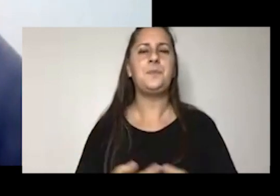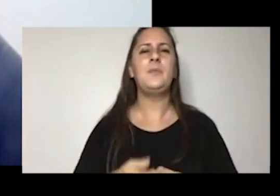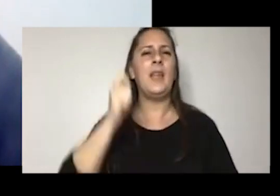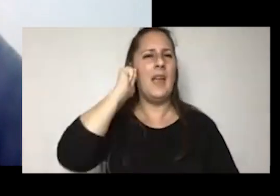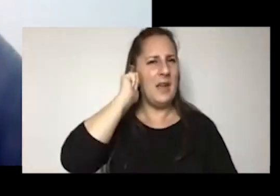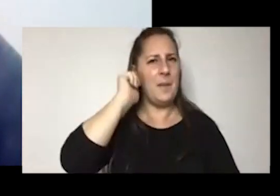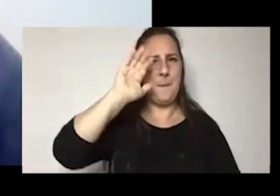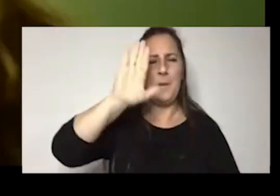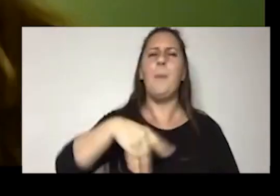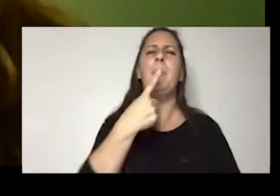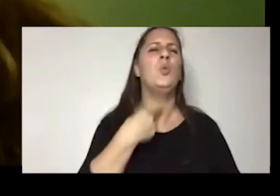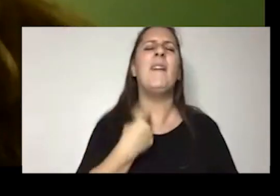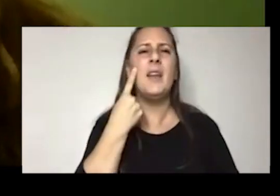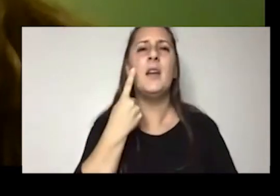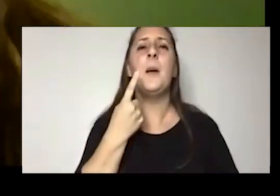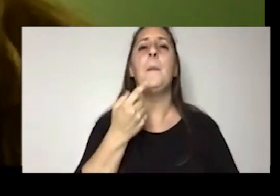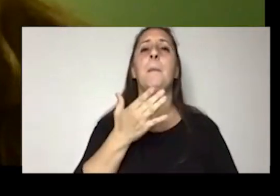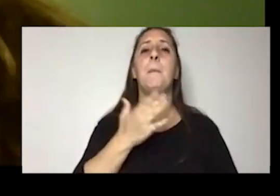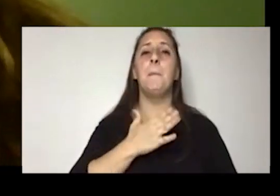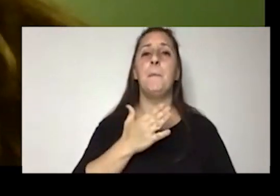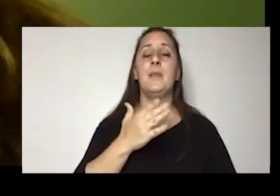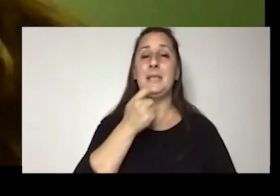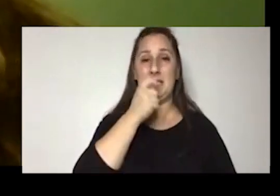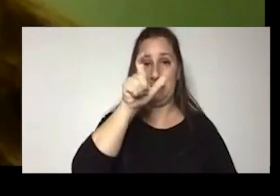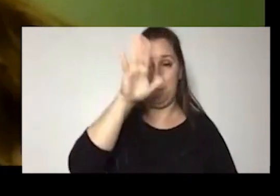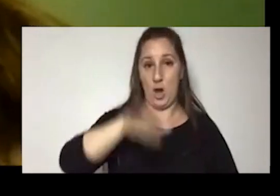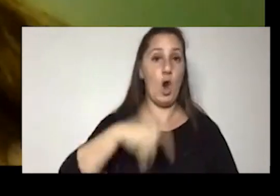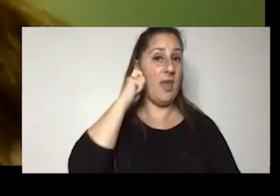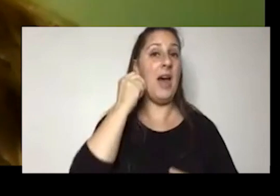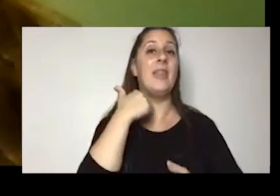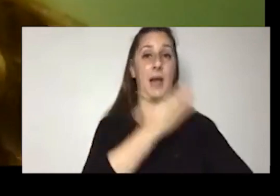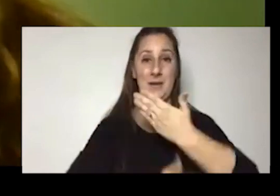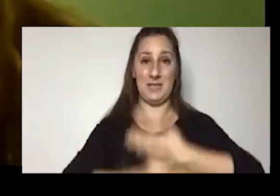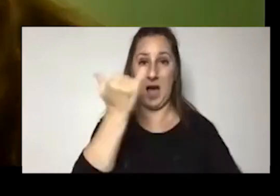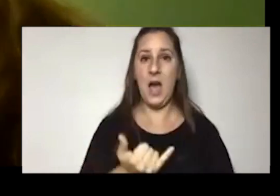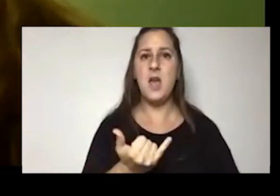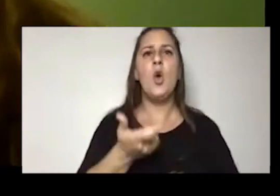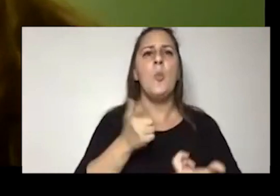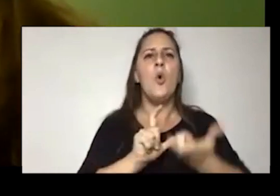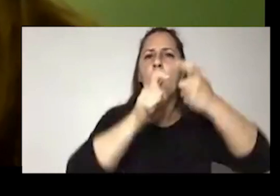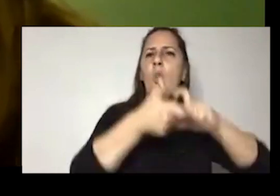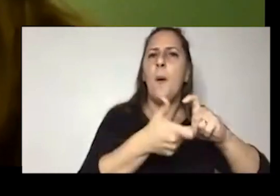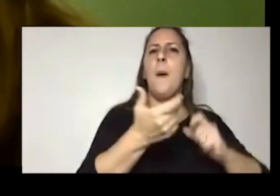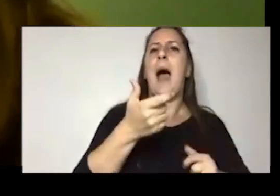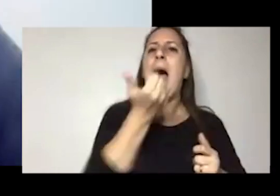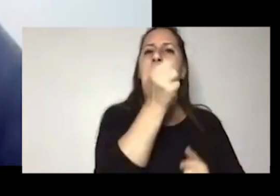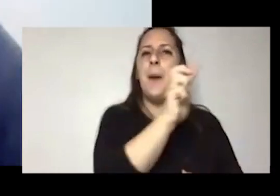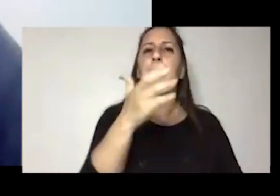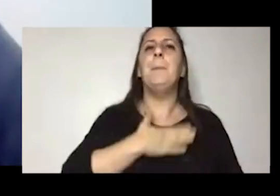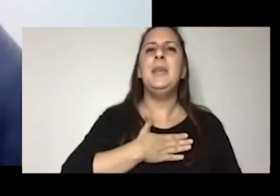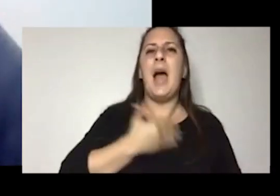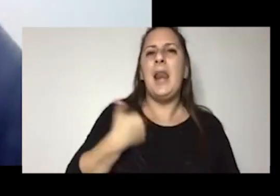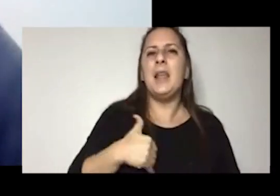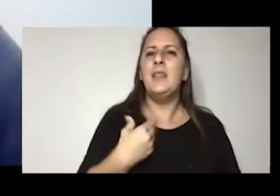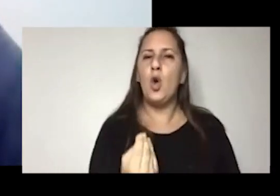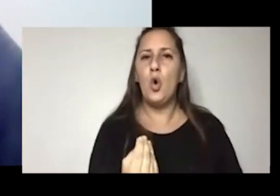Sí. Dice, si el discapacitado es menor de edad, ¿cómo valido los datos en la aplicación Mi Argentina? Porque la persona tuvo